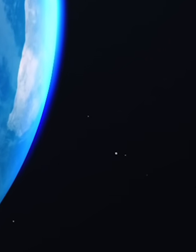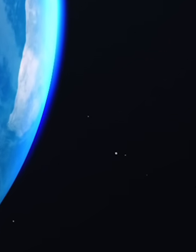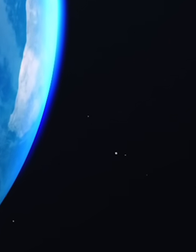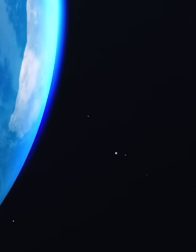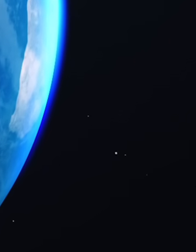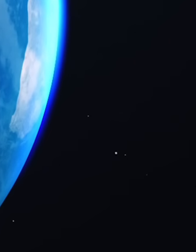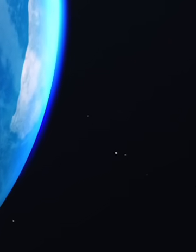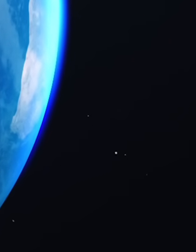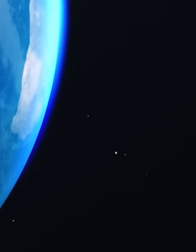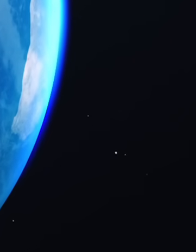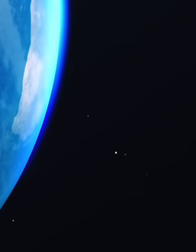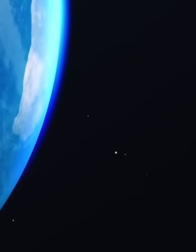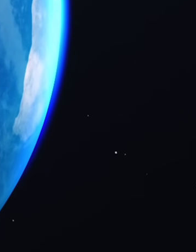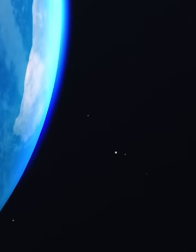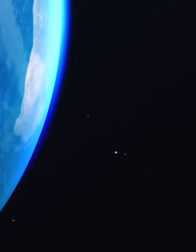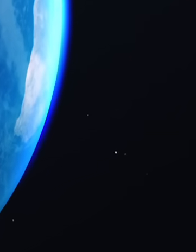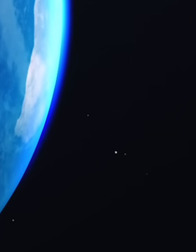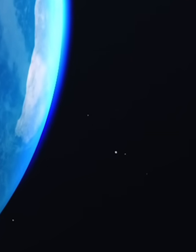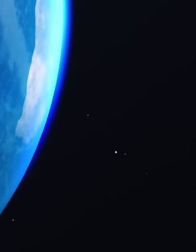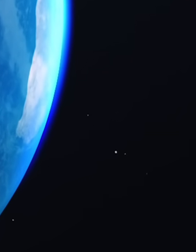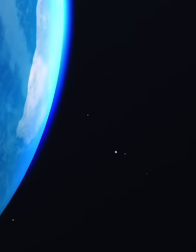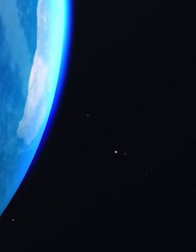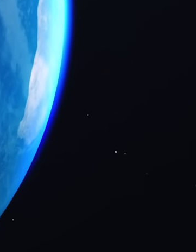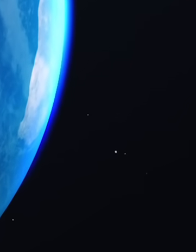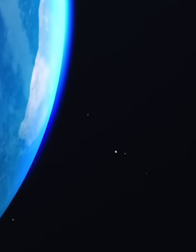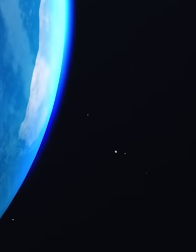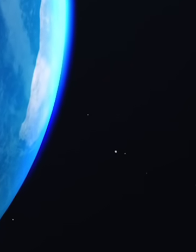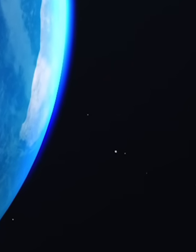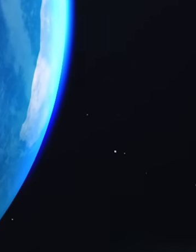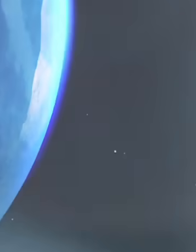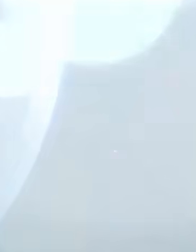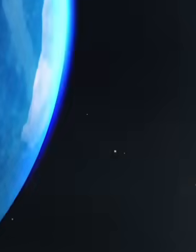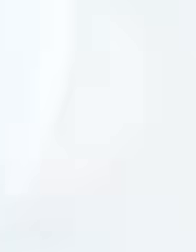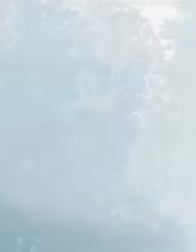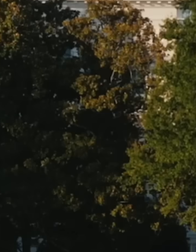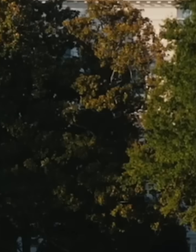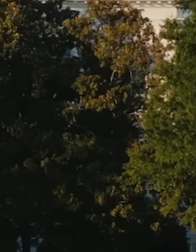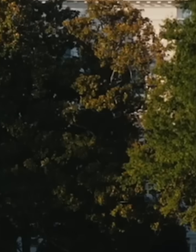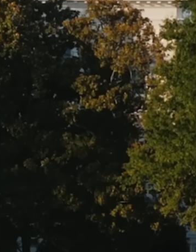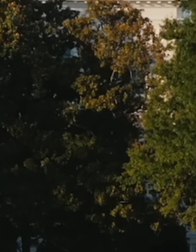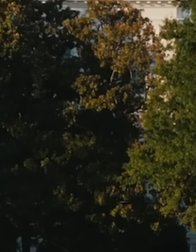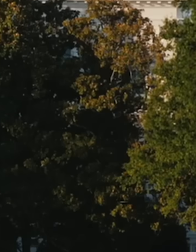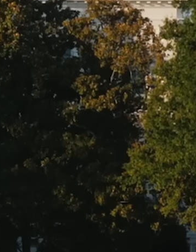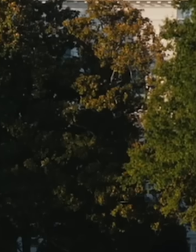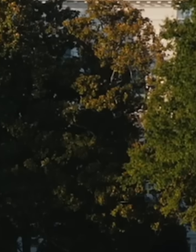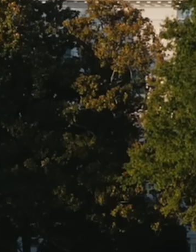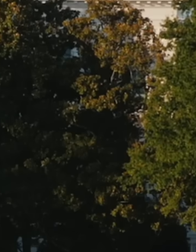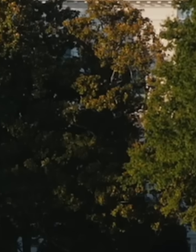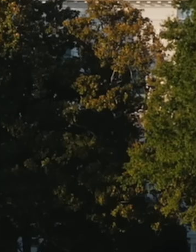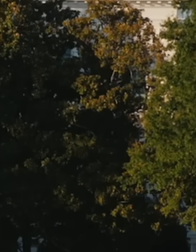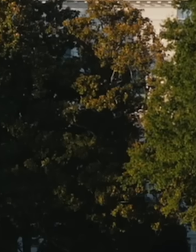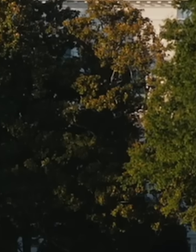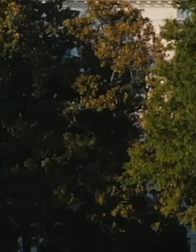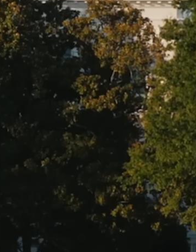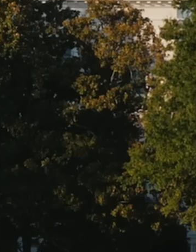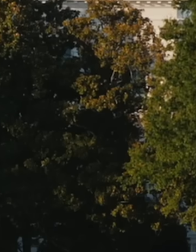ya que es un momento crucial para la historia de nuestro continente. Ante las recientes acciones y declaraciones emitidas desde la Casa